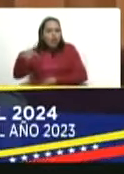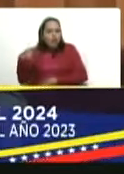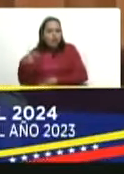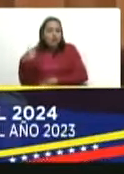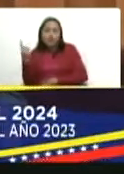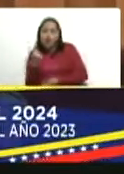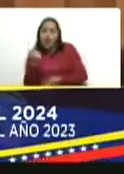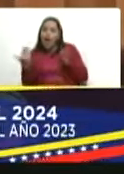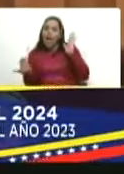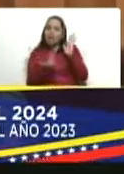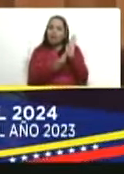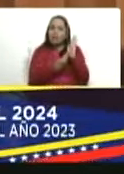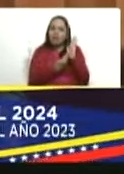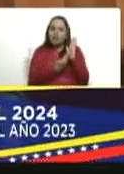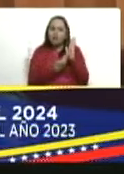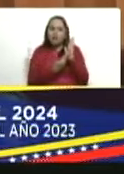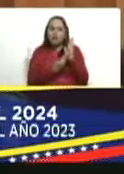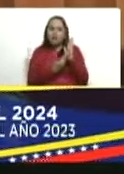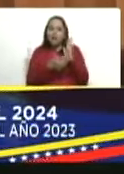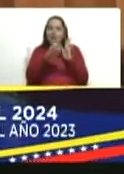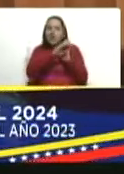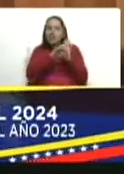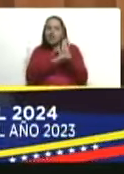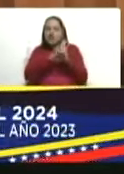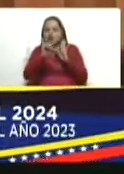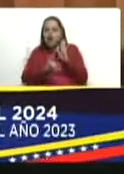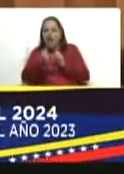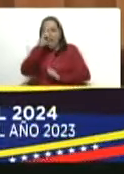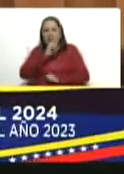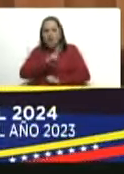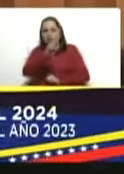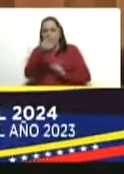esta, la Constitución de